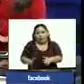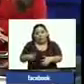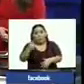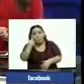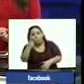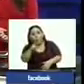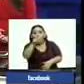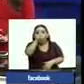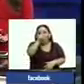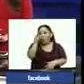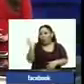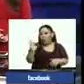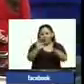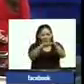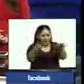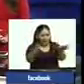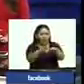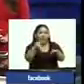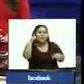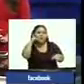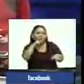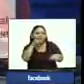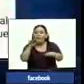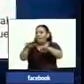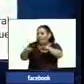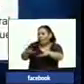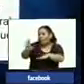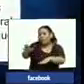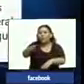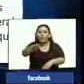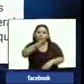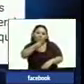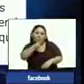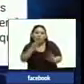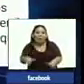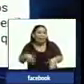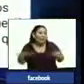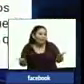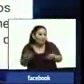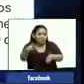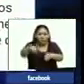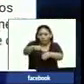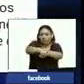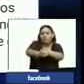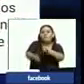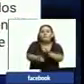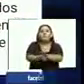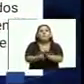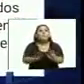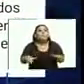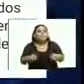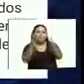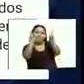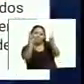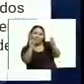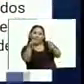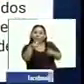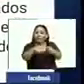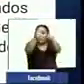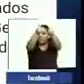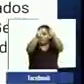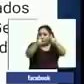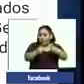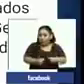Twitter del presidente de la república. Gracias Tatiana que nos informabas de lo que ocurrió este día en la Asamblea Legislativa con respecto a este tema del